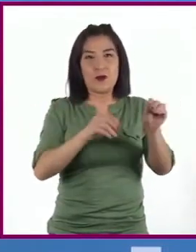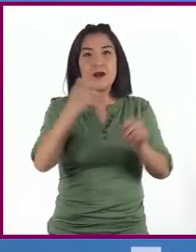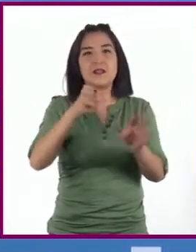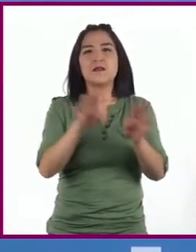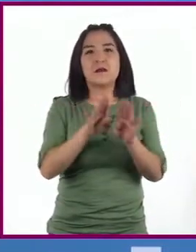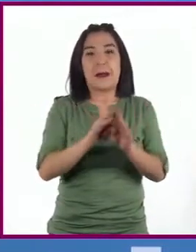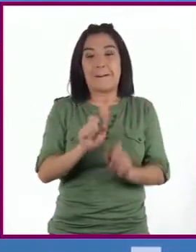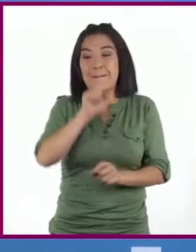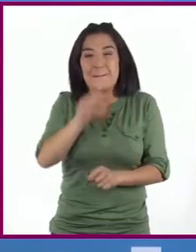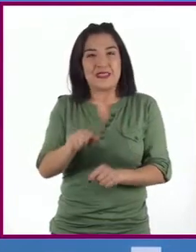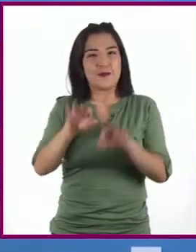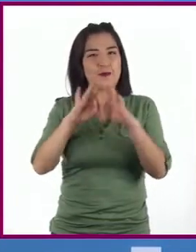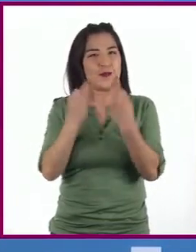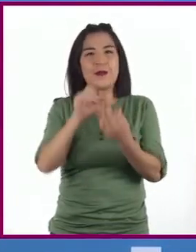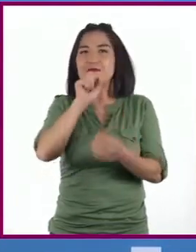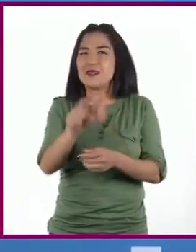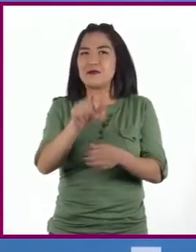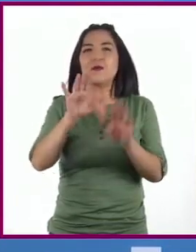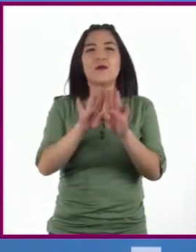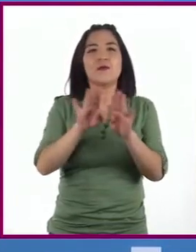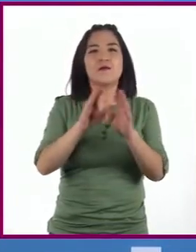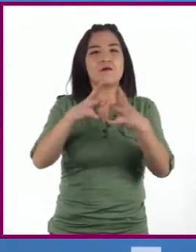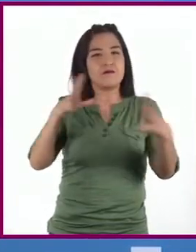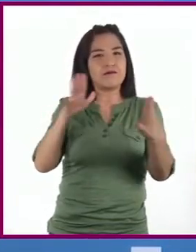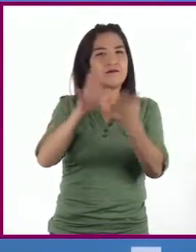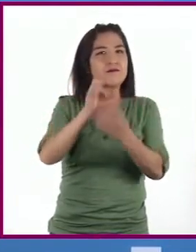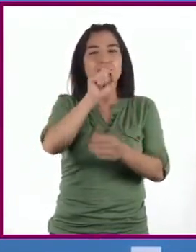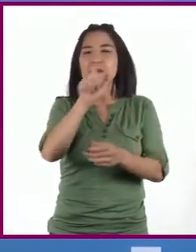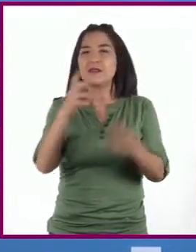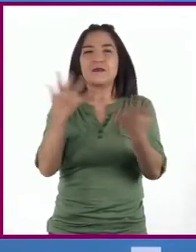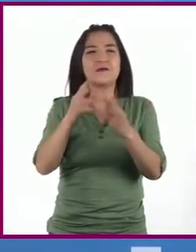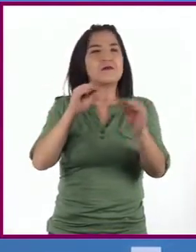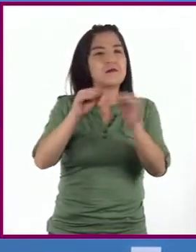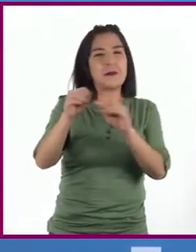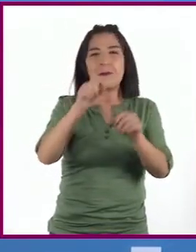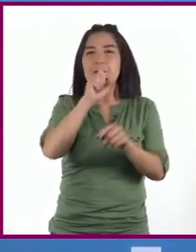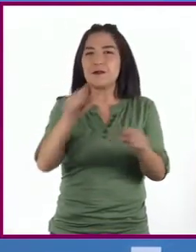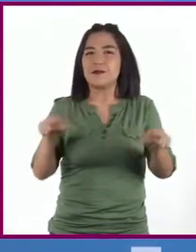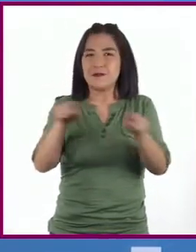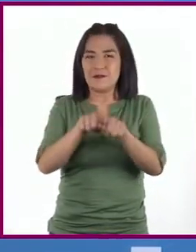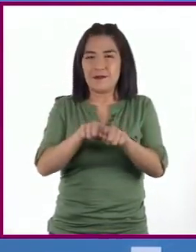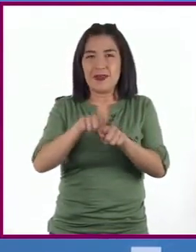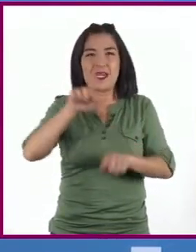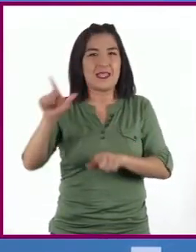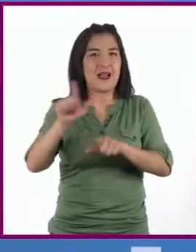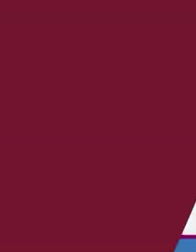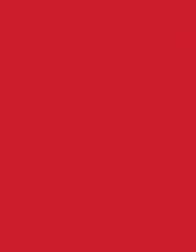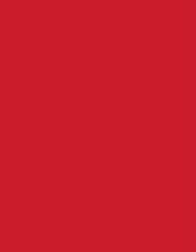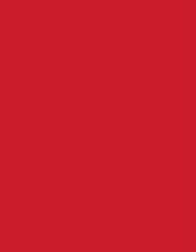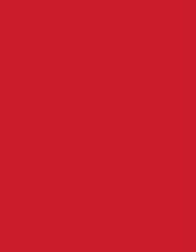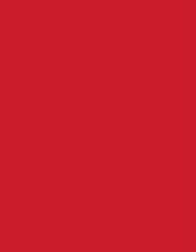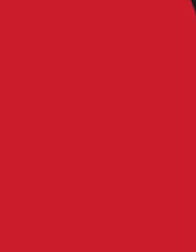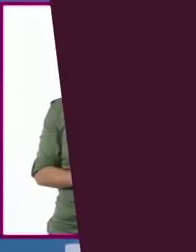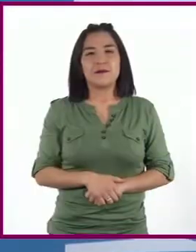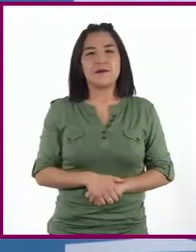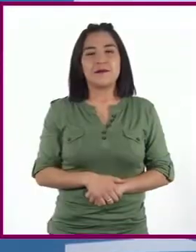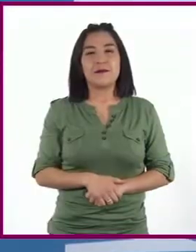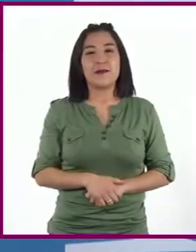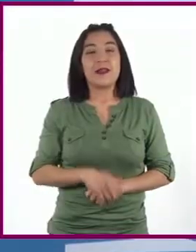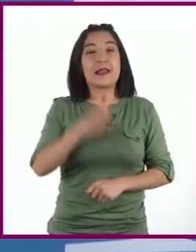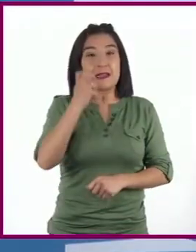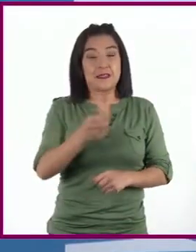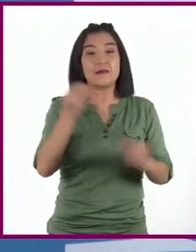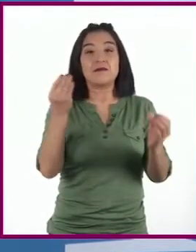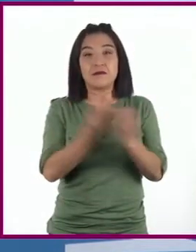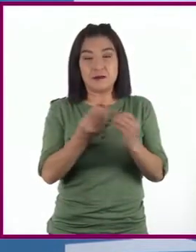forma ni de tamaño, es decir, conservando las medidas de sus lados, las medidas de sus ángulos. En esta